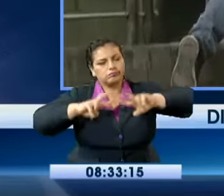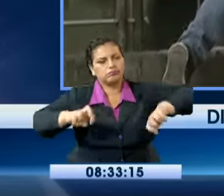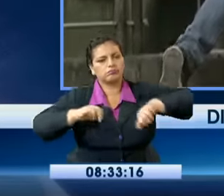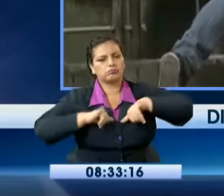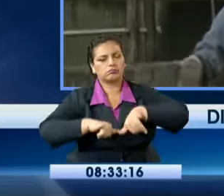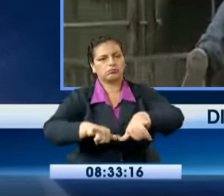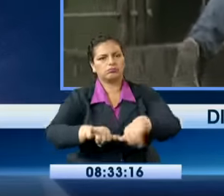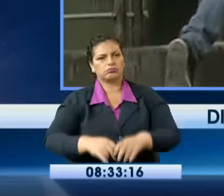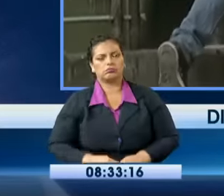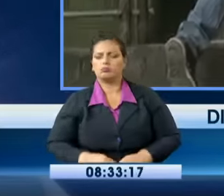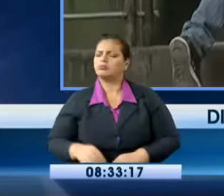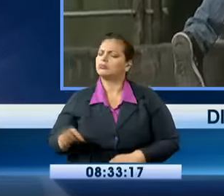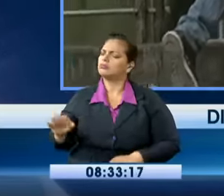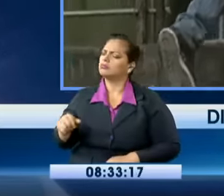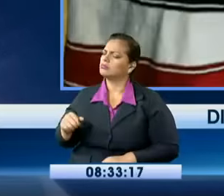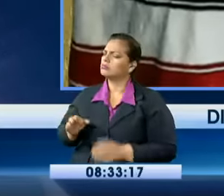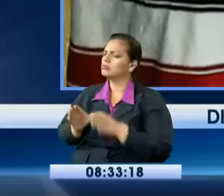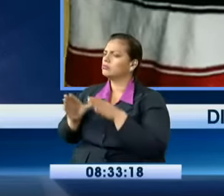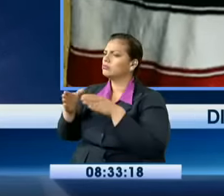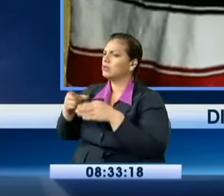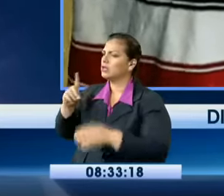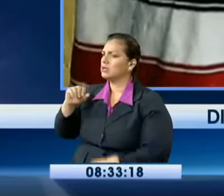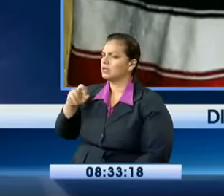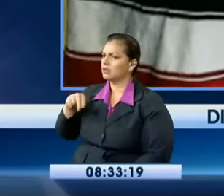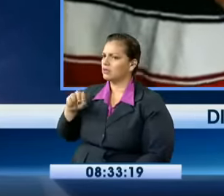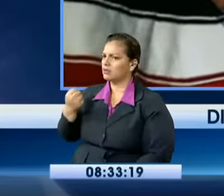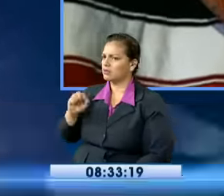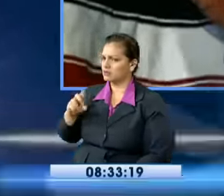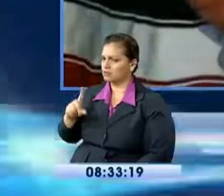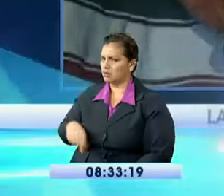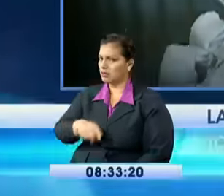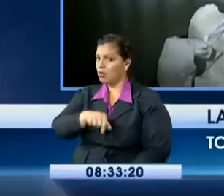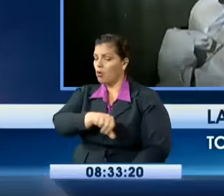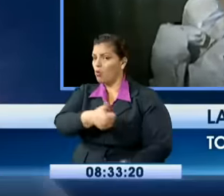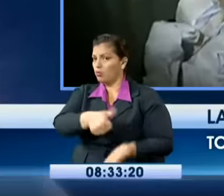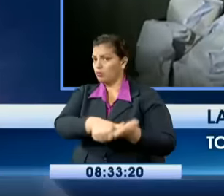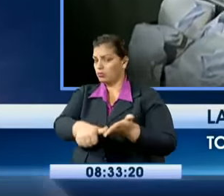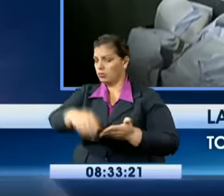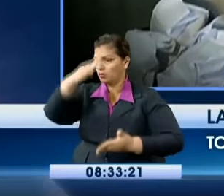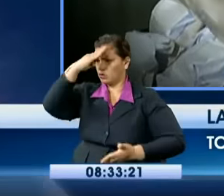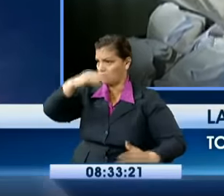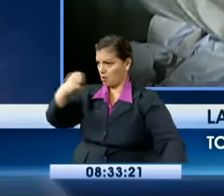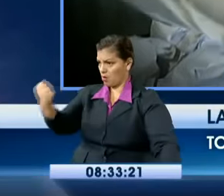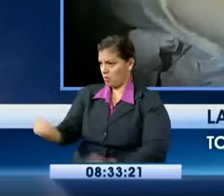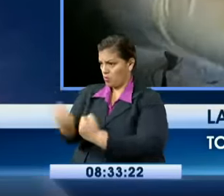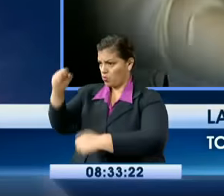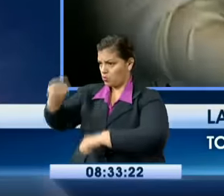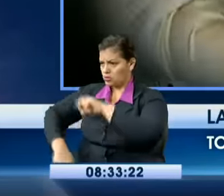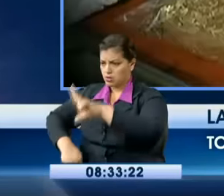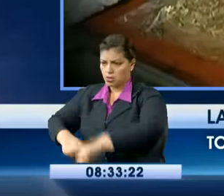DINASET cuenta con todo el apoyo del Ministerio del Interior? ¿Tienen el apoyo abierto del Ministerio del 100%.